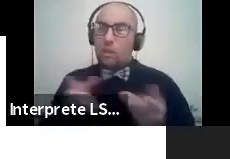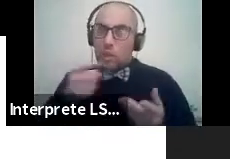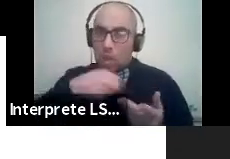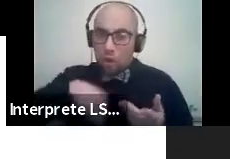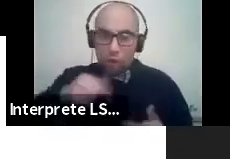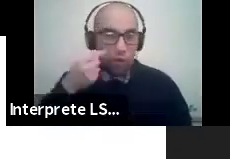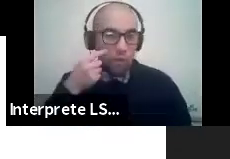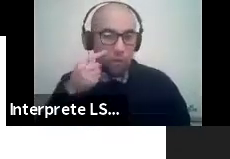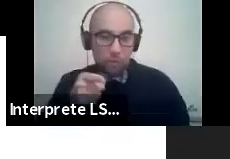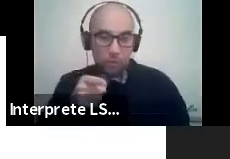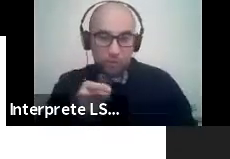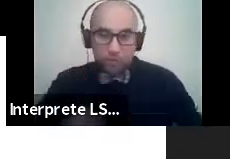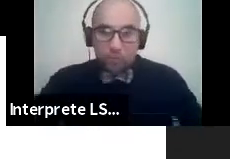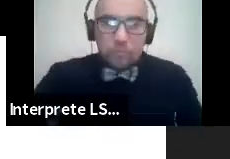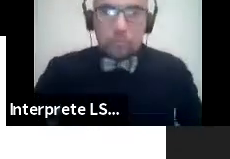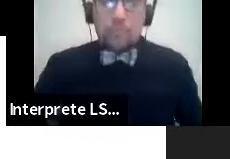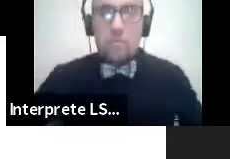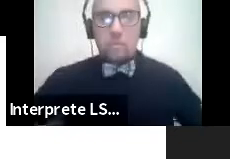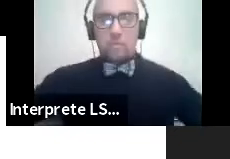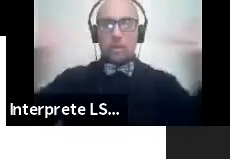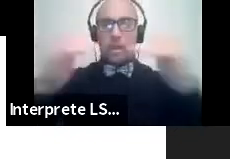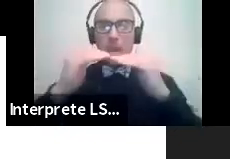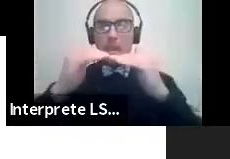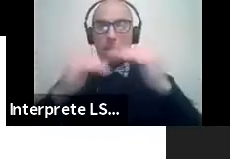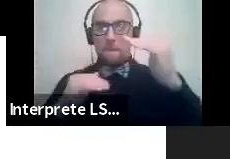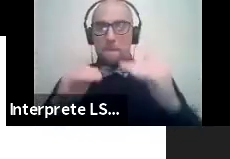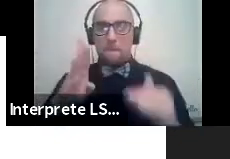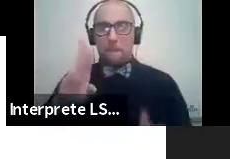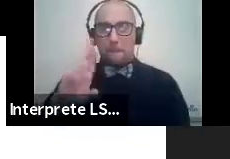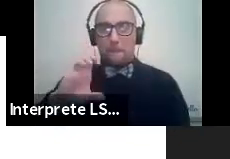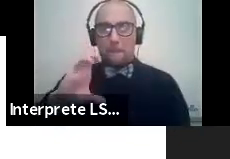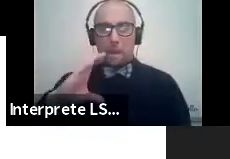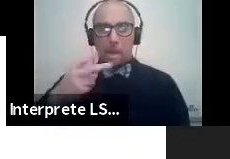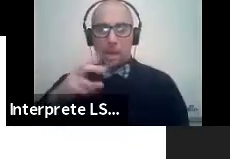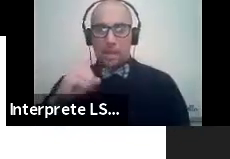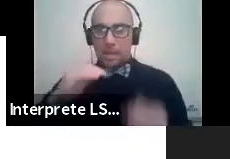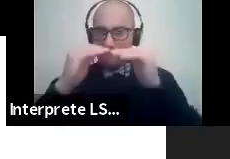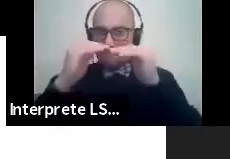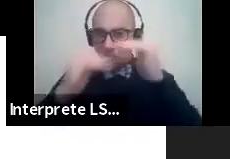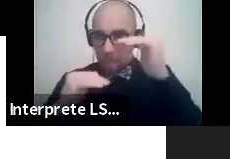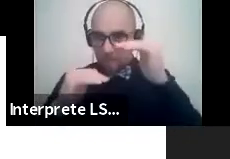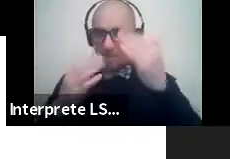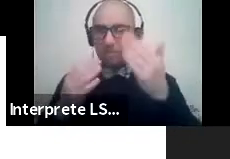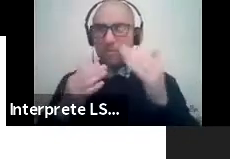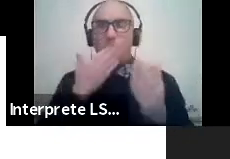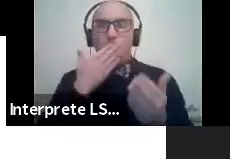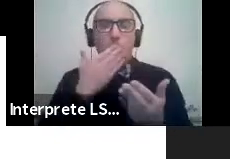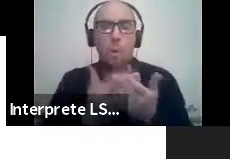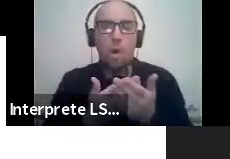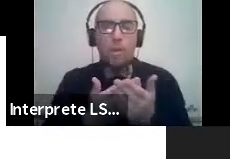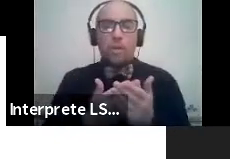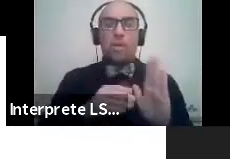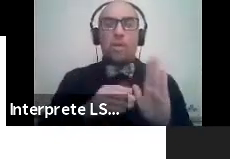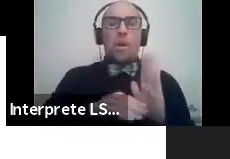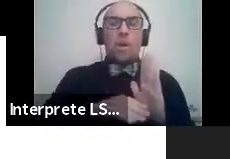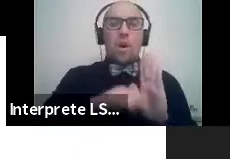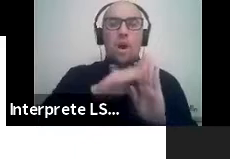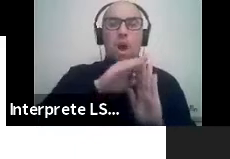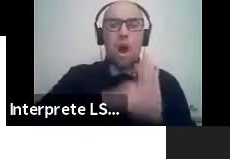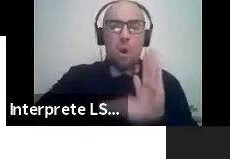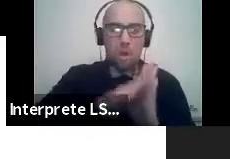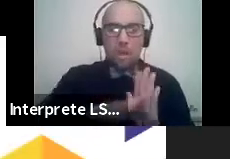esta brecha aumenta a medida que disminuye el nivel socioeconómico, o sea, esta brecha es mayor, ¿no es cierto?, en población de nivel socioeconómico más